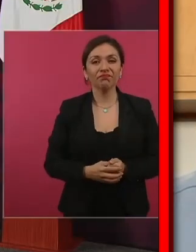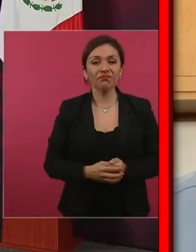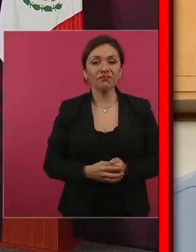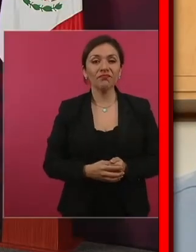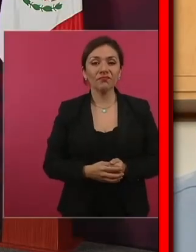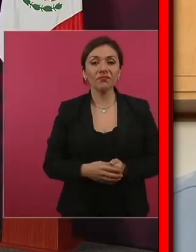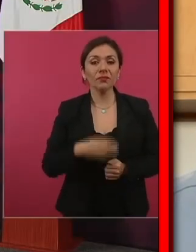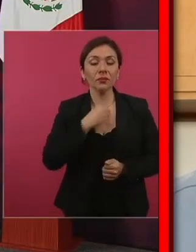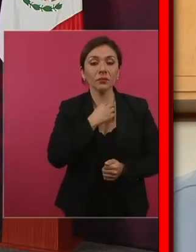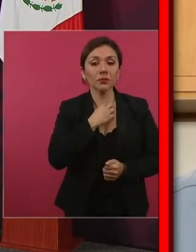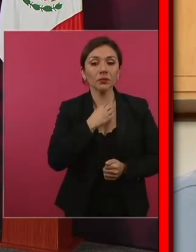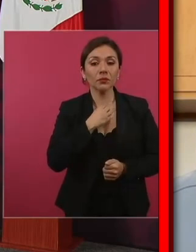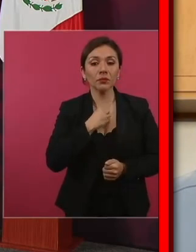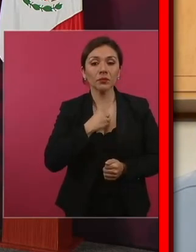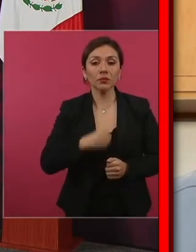Cómo